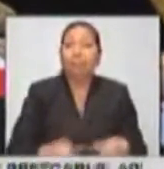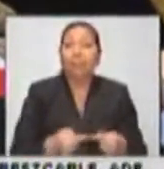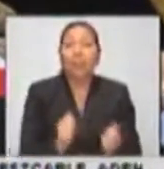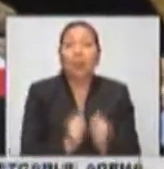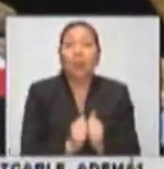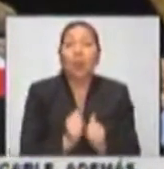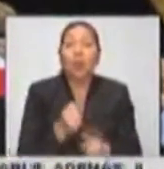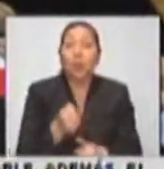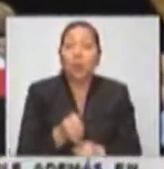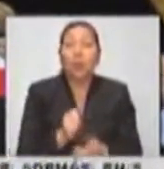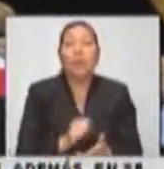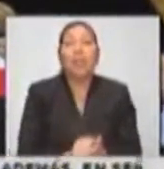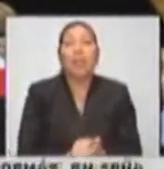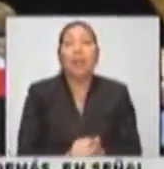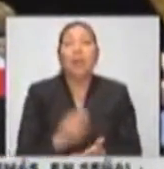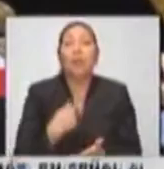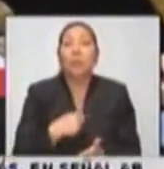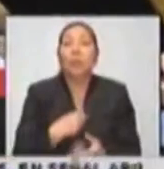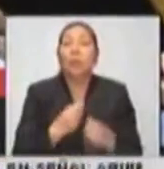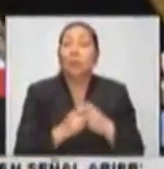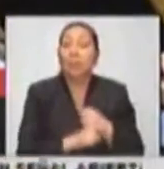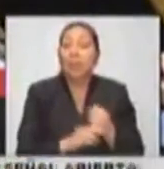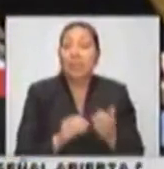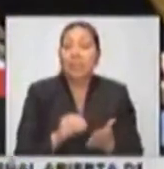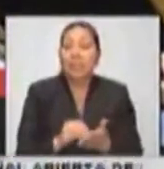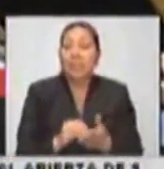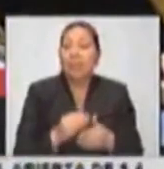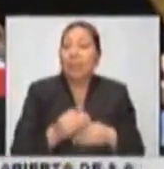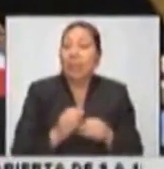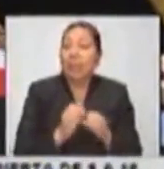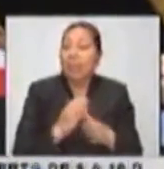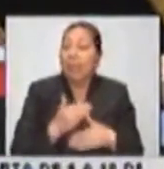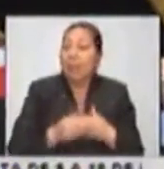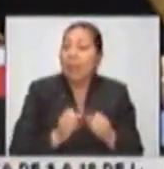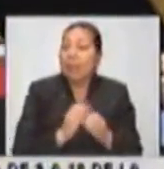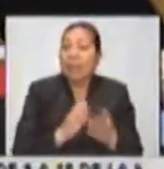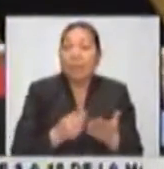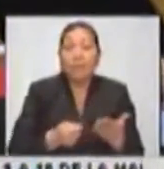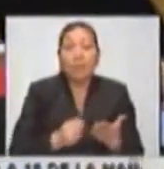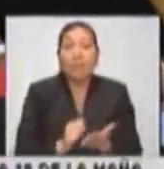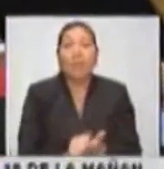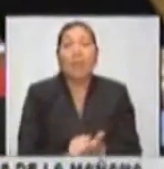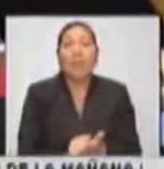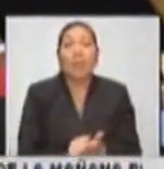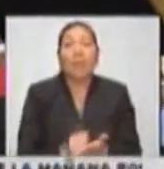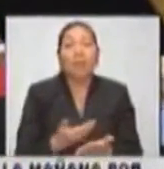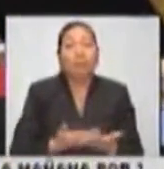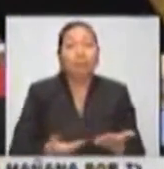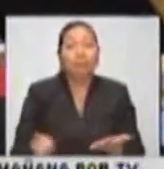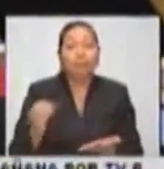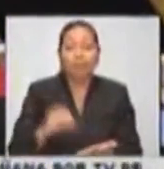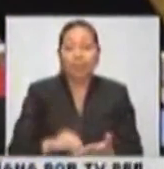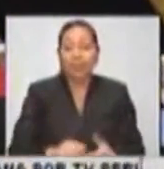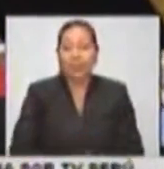comparar contra cómo nosotros como país lo aplicamos en el día a día, no si hemos firmado o no el papel de adhesión.